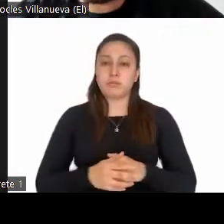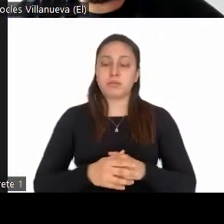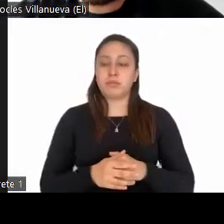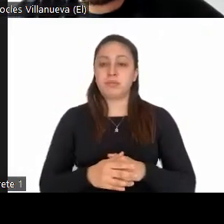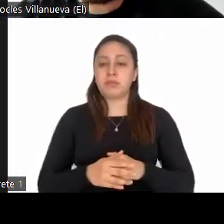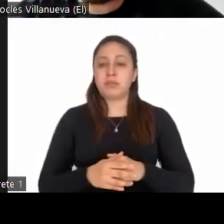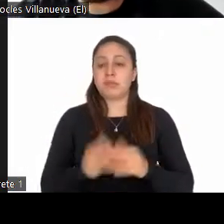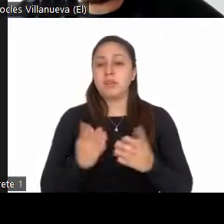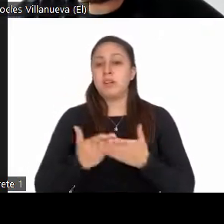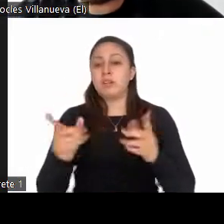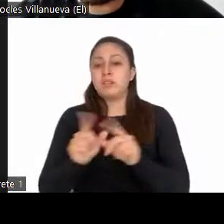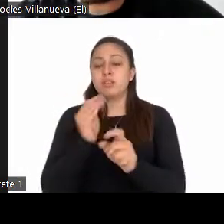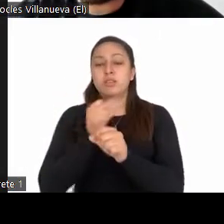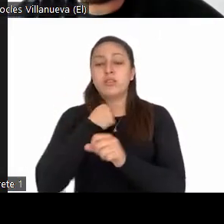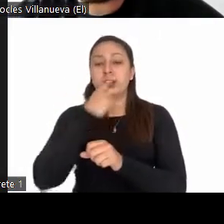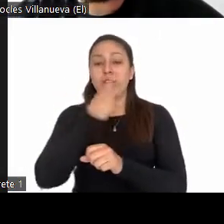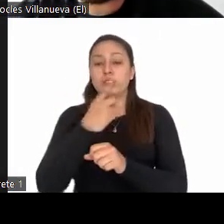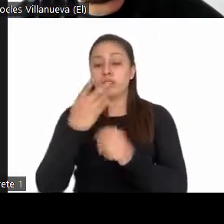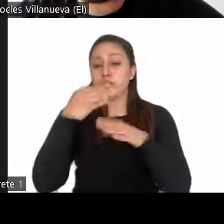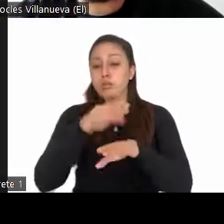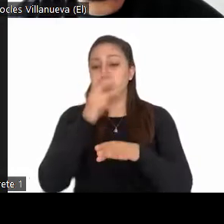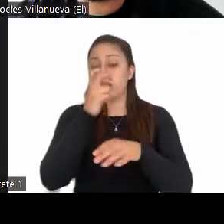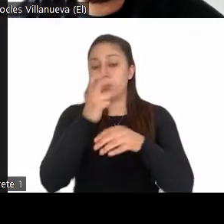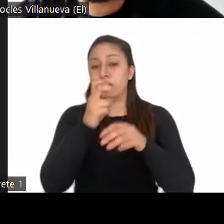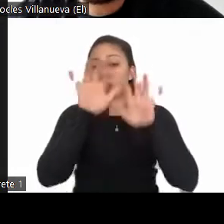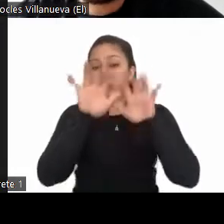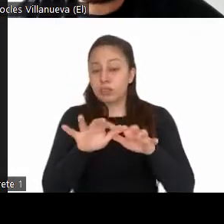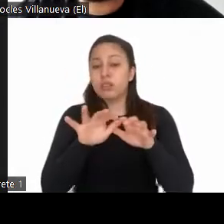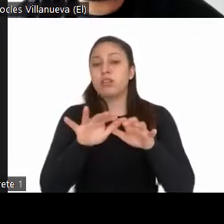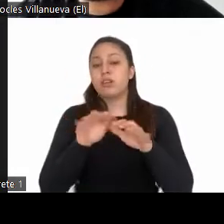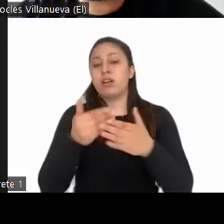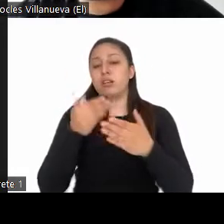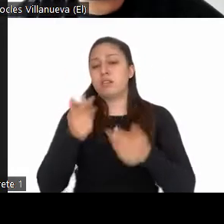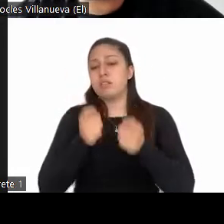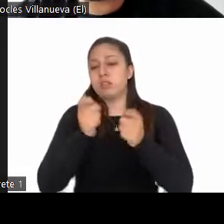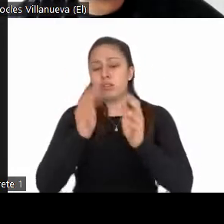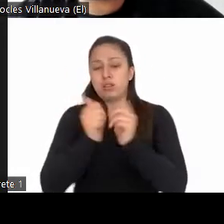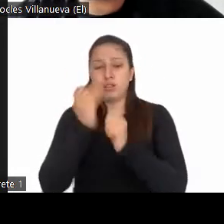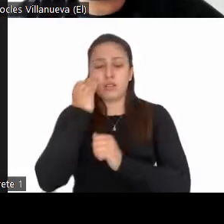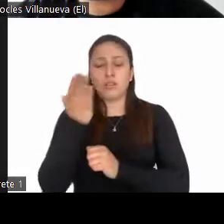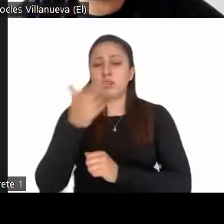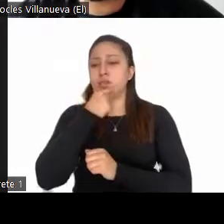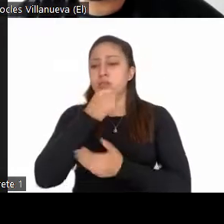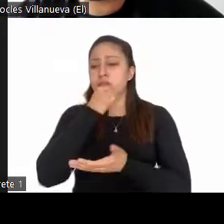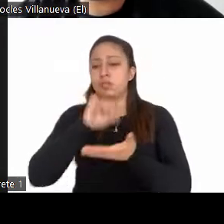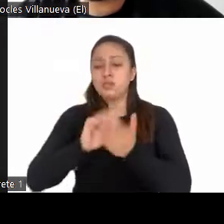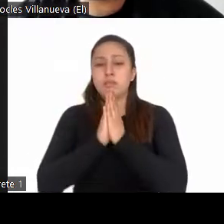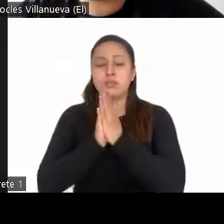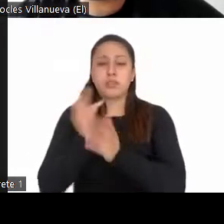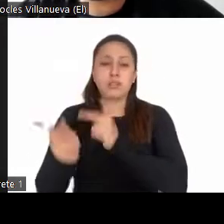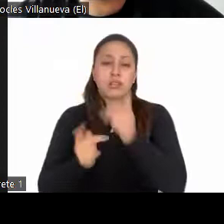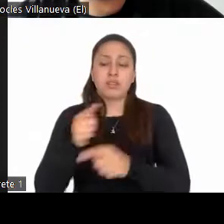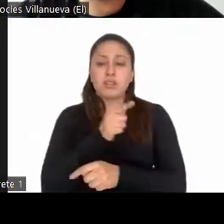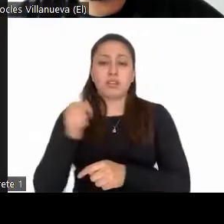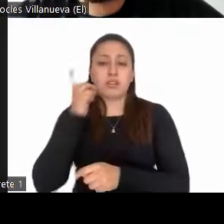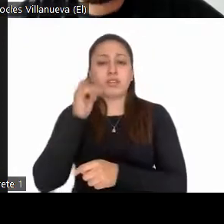necesario mencionar que dicha versión estenográfica fue distribuida con oportunidad. En ese sentido, diputado secretario, le solicito atentamente